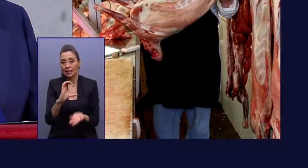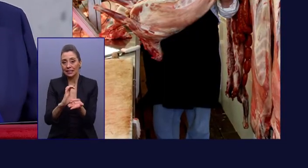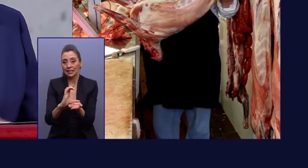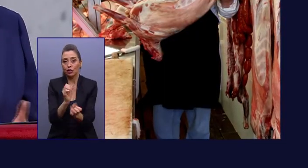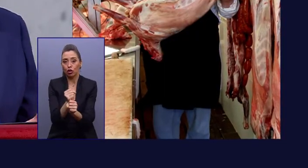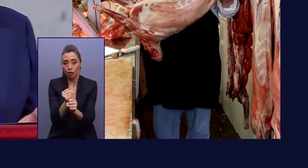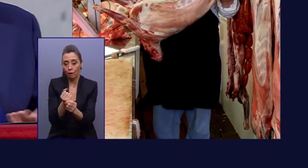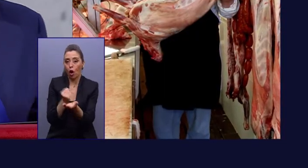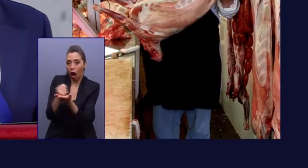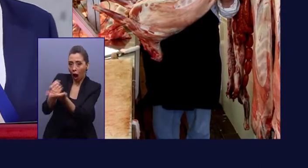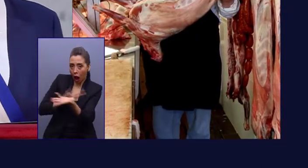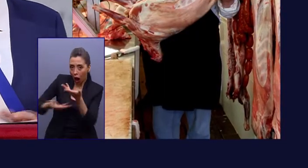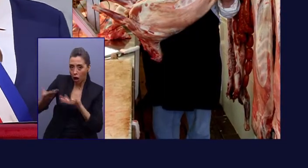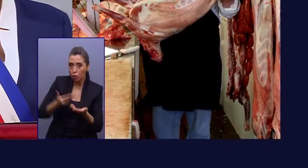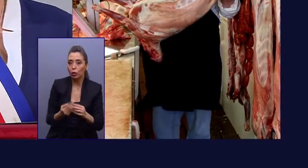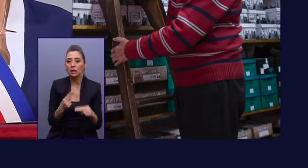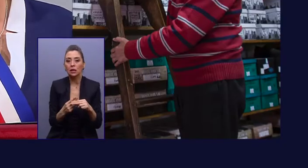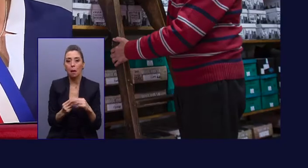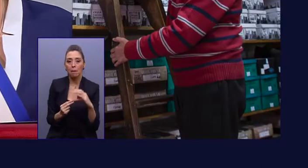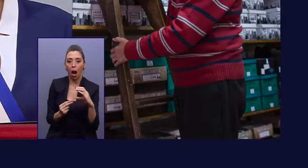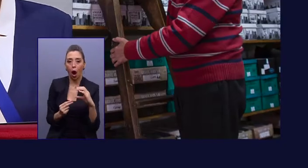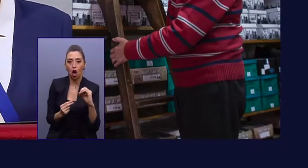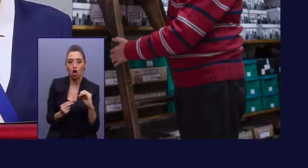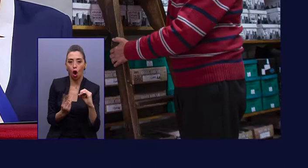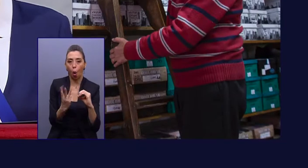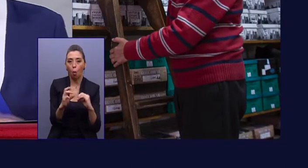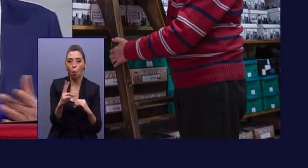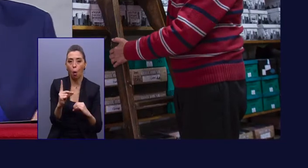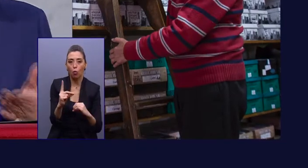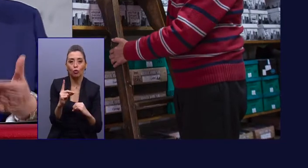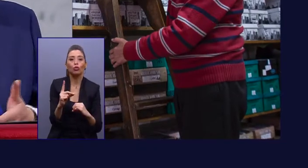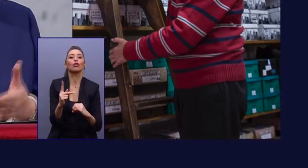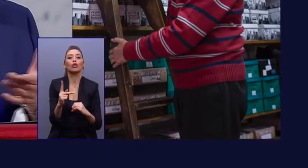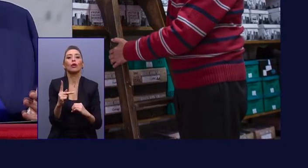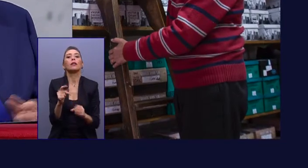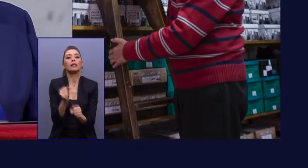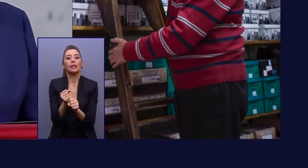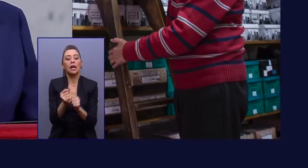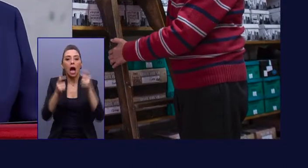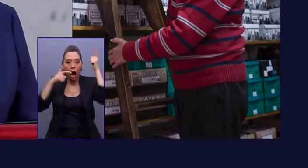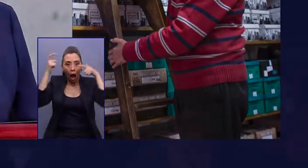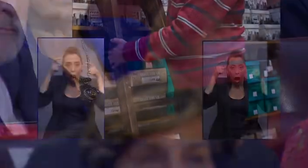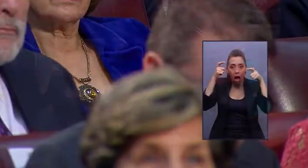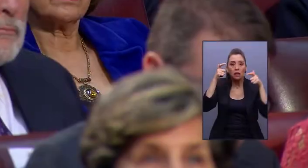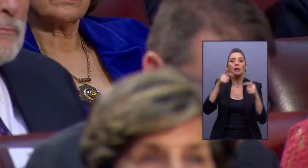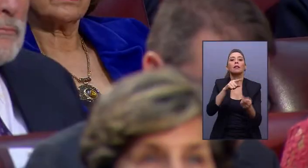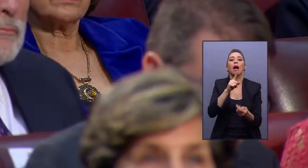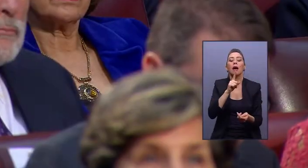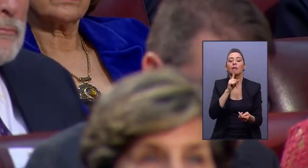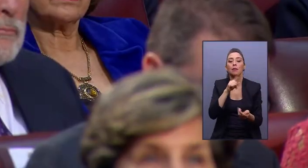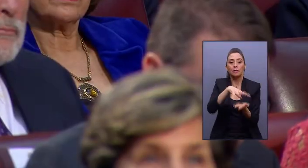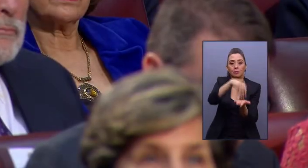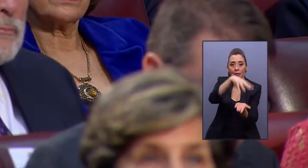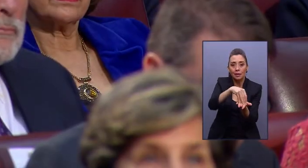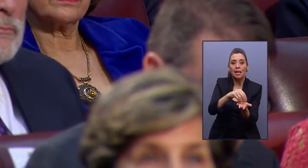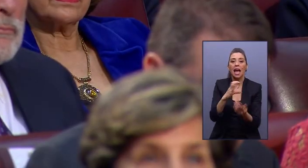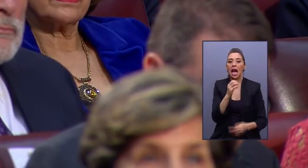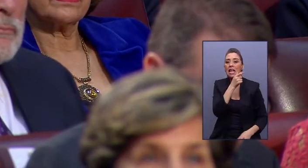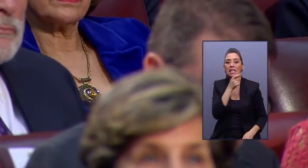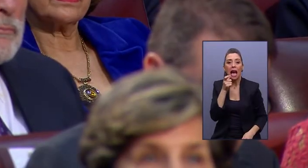trabajo colaborativo o co-work, que ya atienden en lugares como Arica, Talca o Castro, a 900 emprendedores al